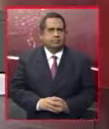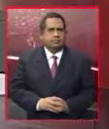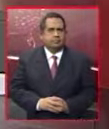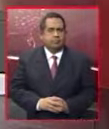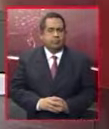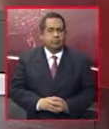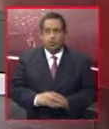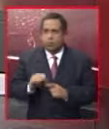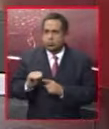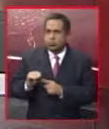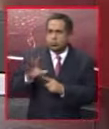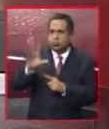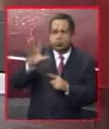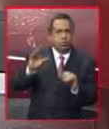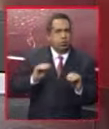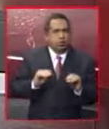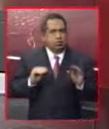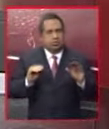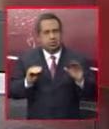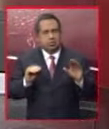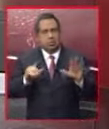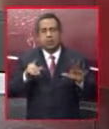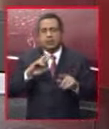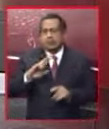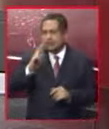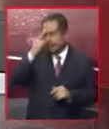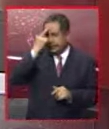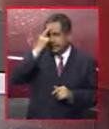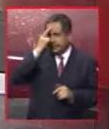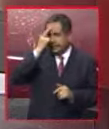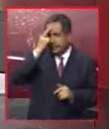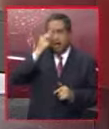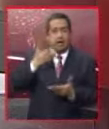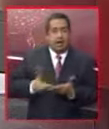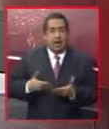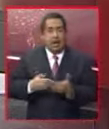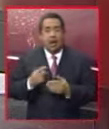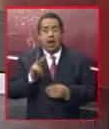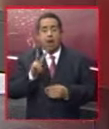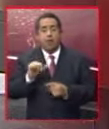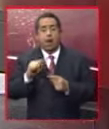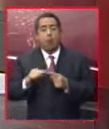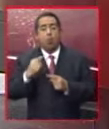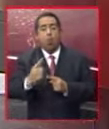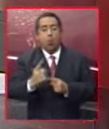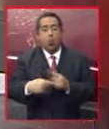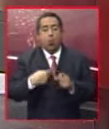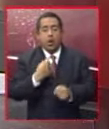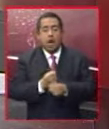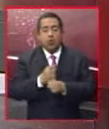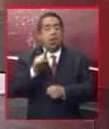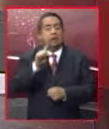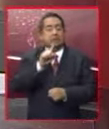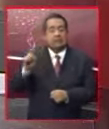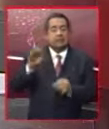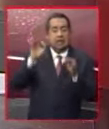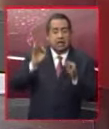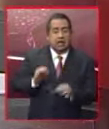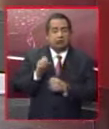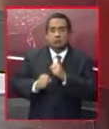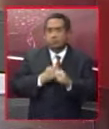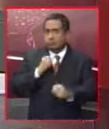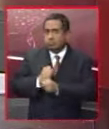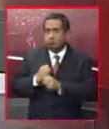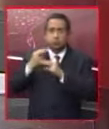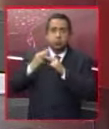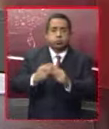Las pantallas gigantes del salón de sesiones, recordando que estamos a un año de que se cumple el centenario de nuestra Constitución. Y